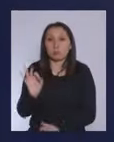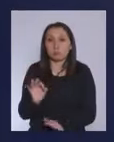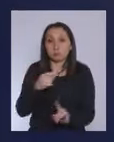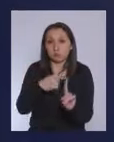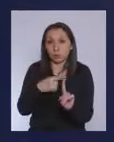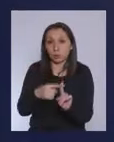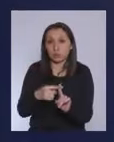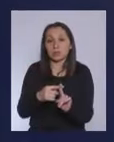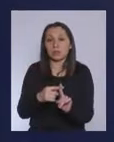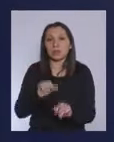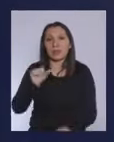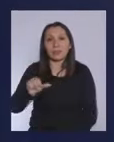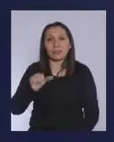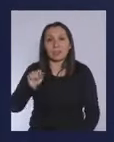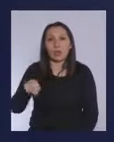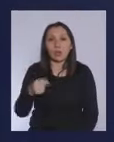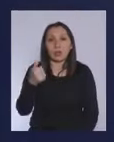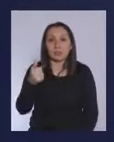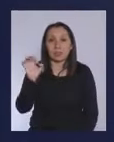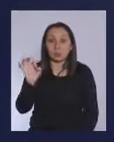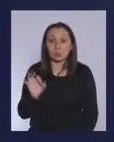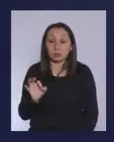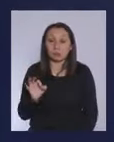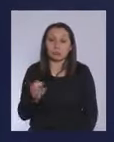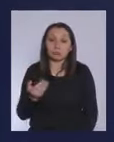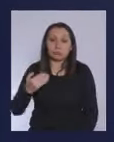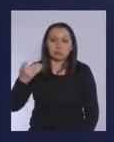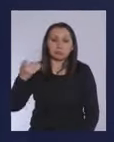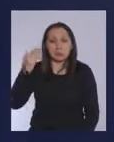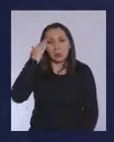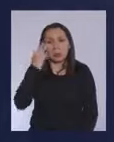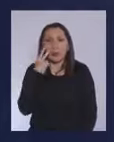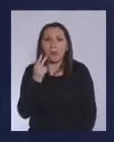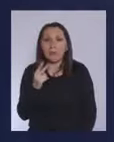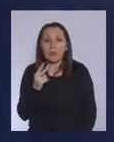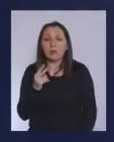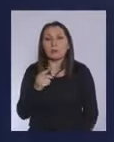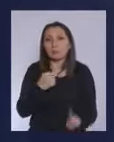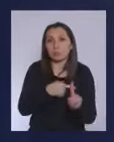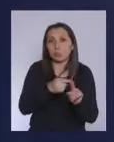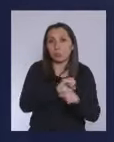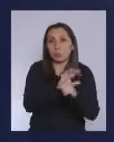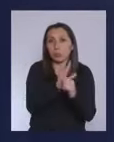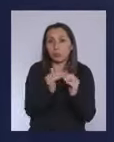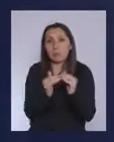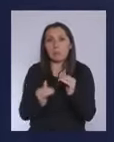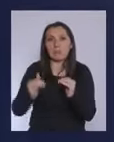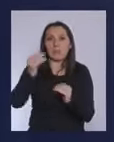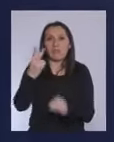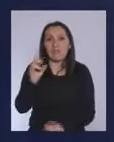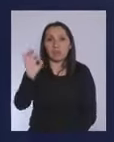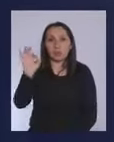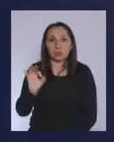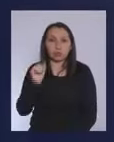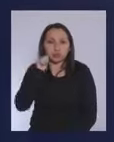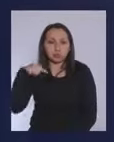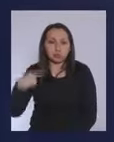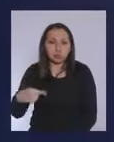de 16.6 cosa que hasta hace unos días atrás veíamos una tasa de positividad es sobre el 20 por ciento